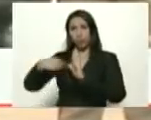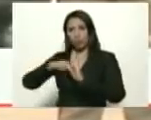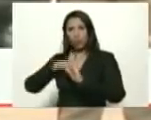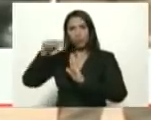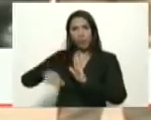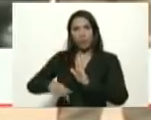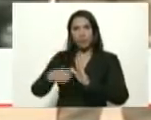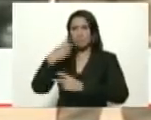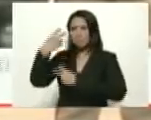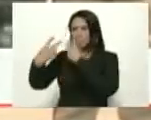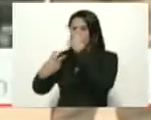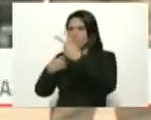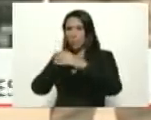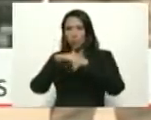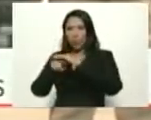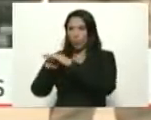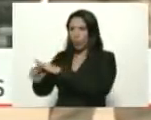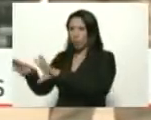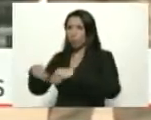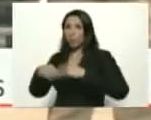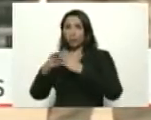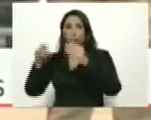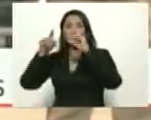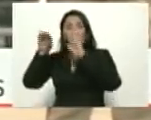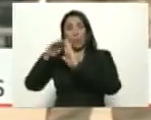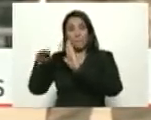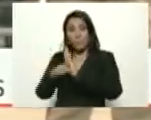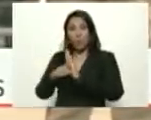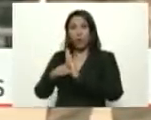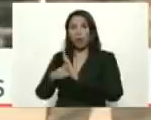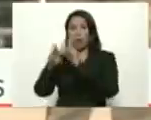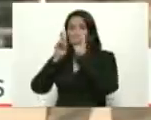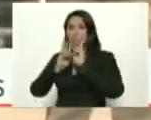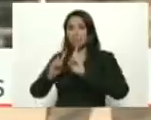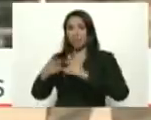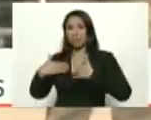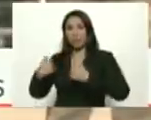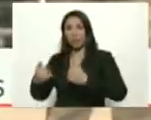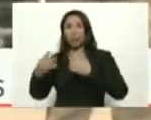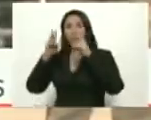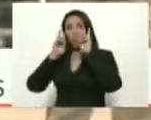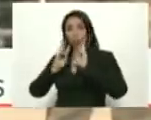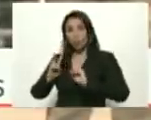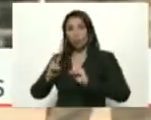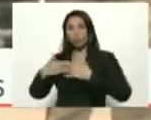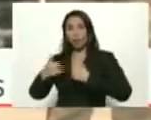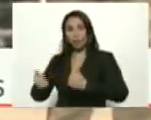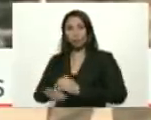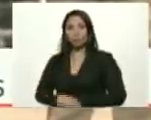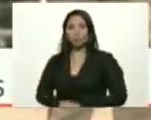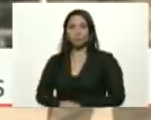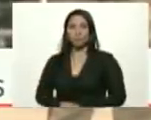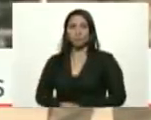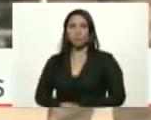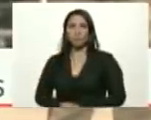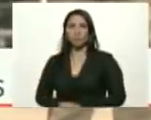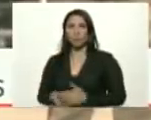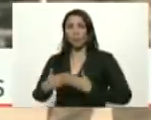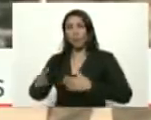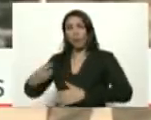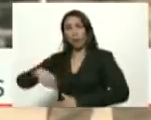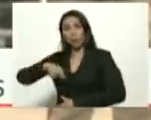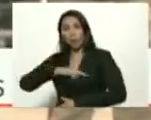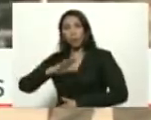Territorio adentro y tomando todas las medidas de higiene y de seguridad, de salud, para garantizar que nosotros